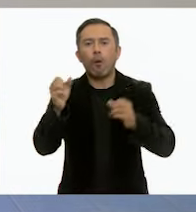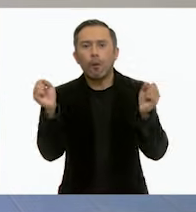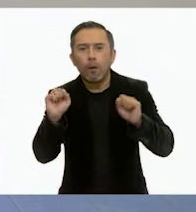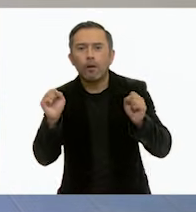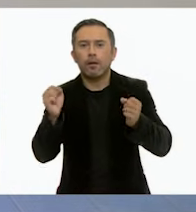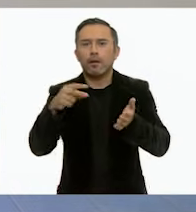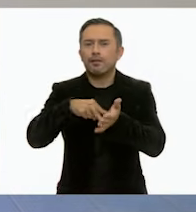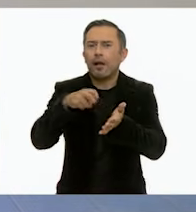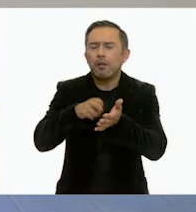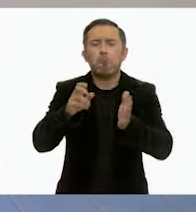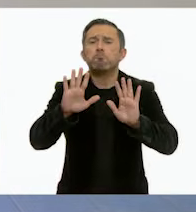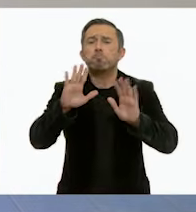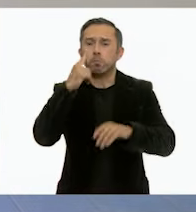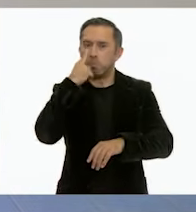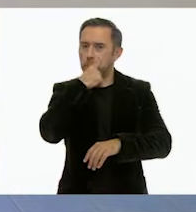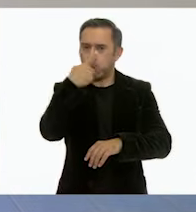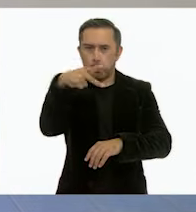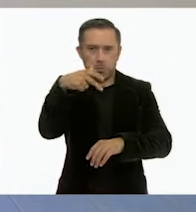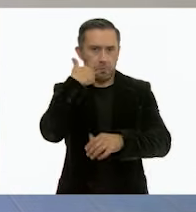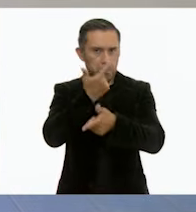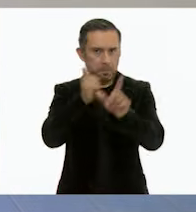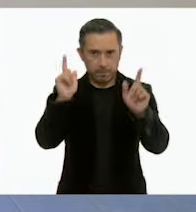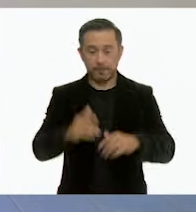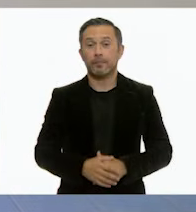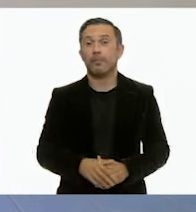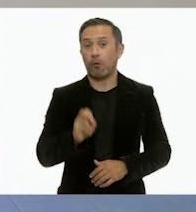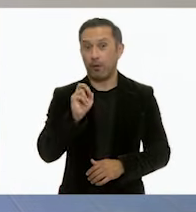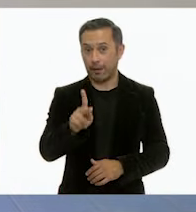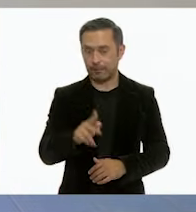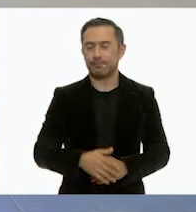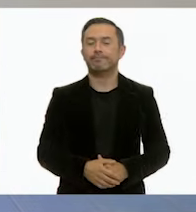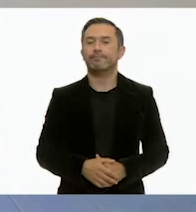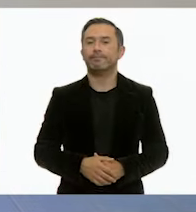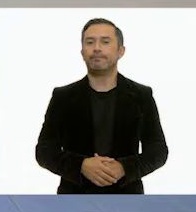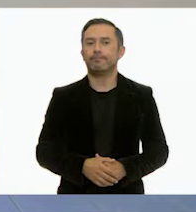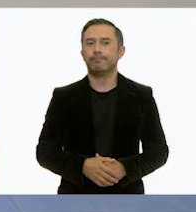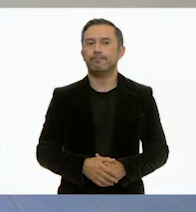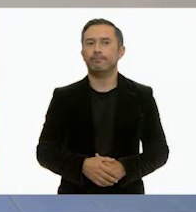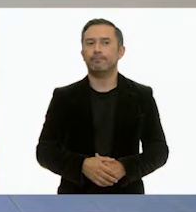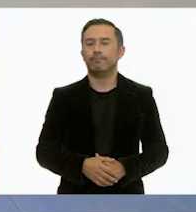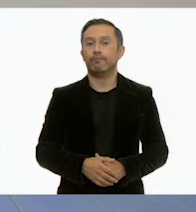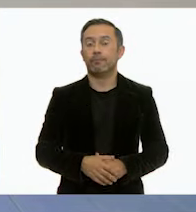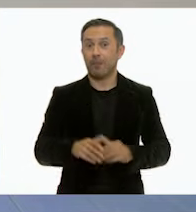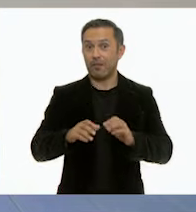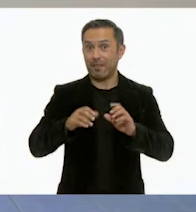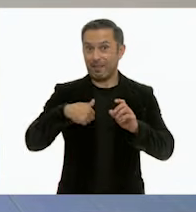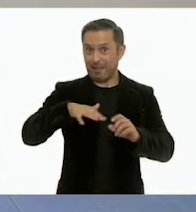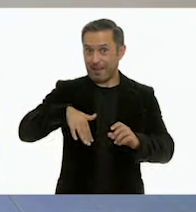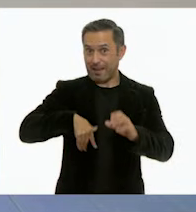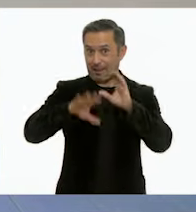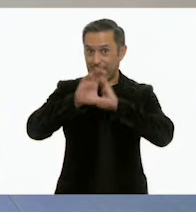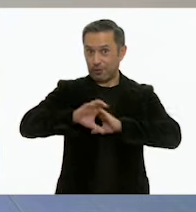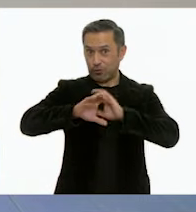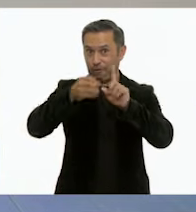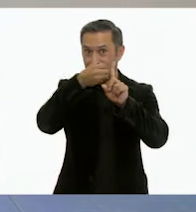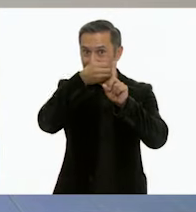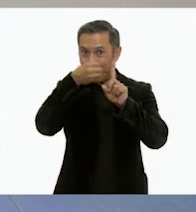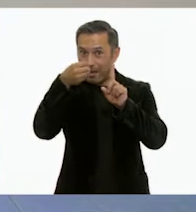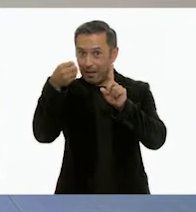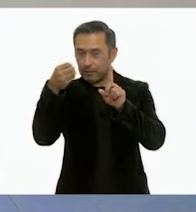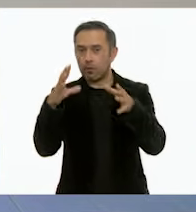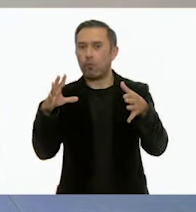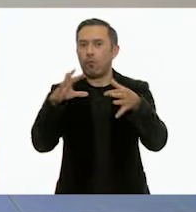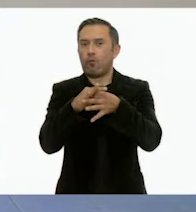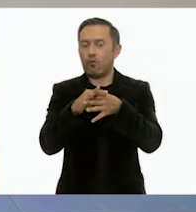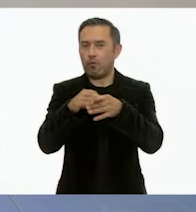lo decides tú. ¿Bien? Ahora bien, vamos a acompañarlo con un movimiento por cada frase de la canción. De la